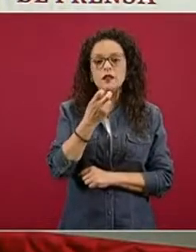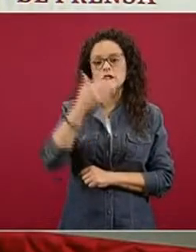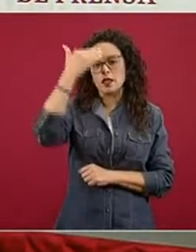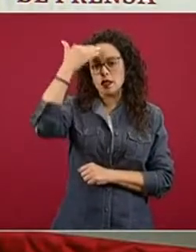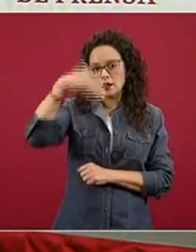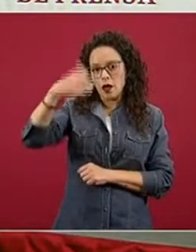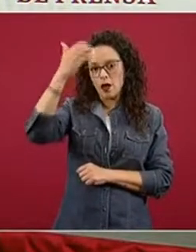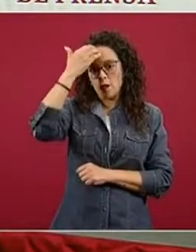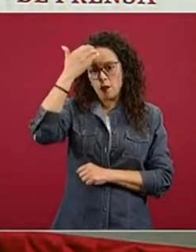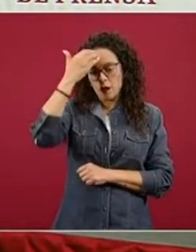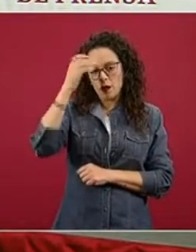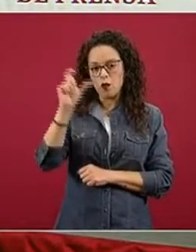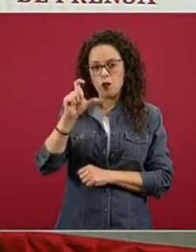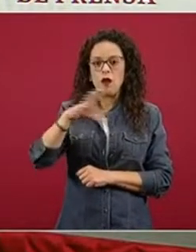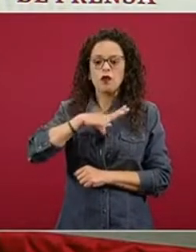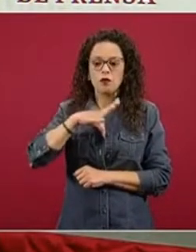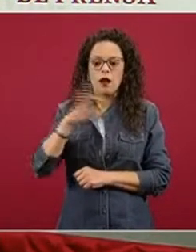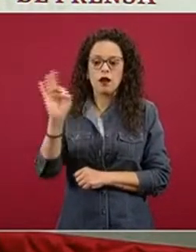por favor.